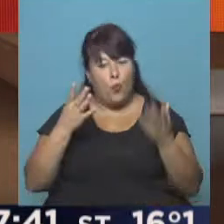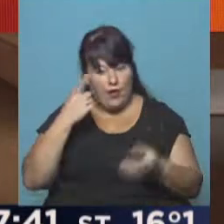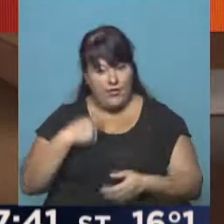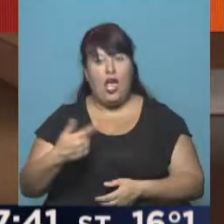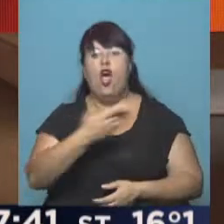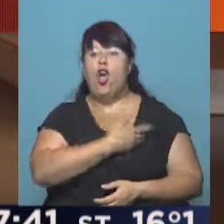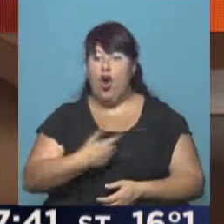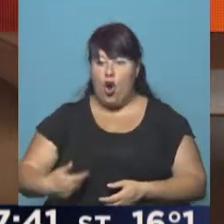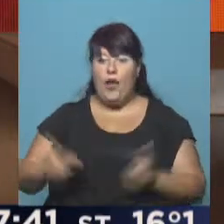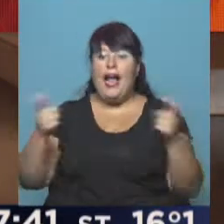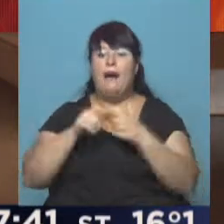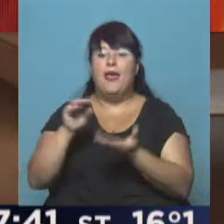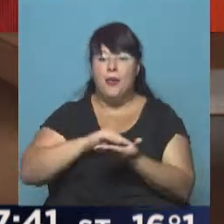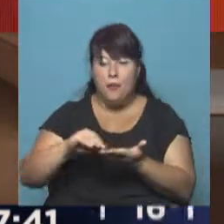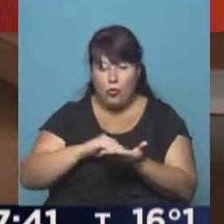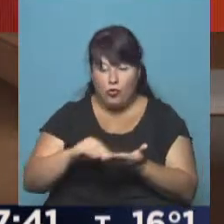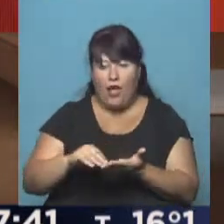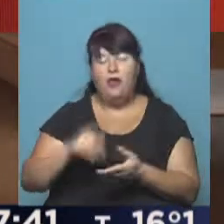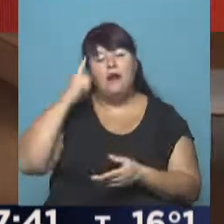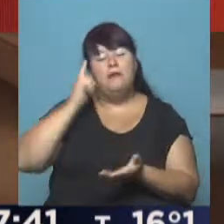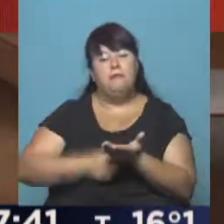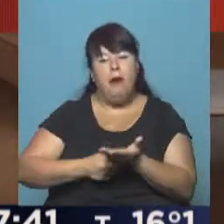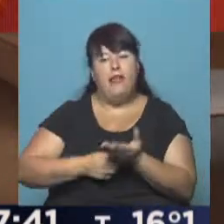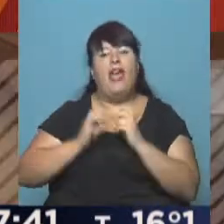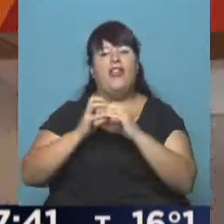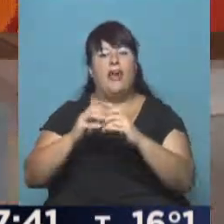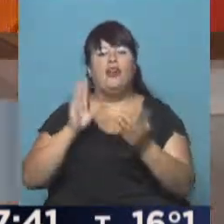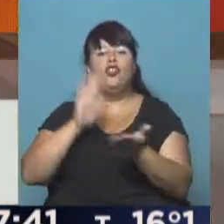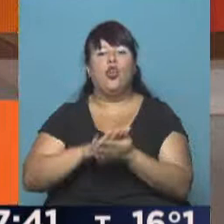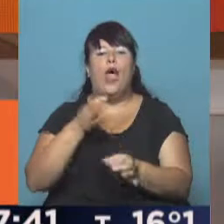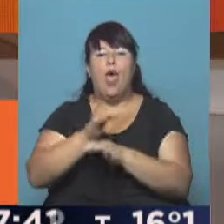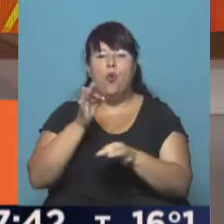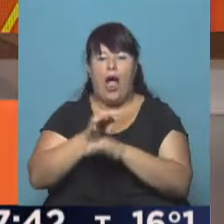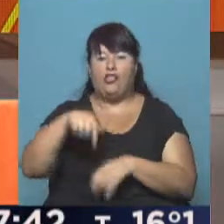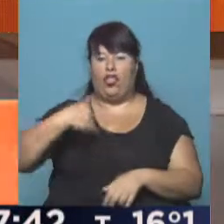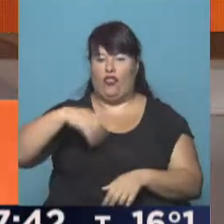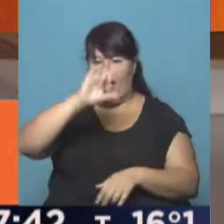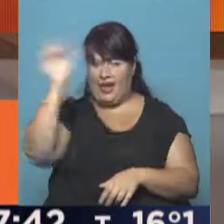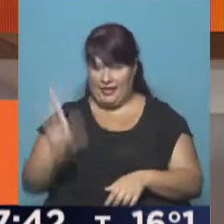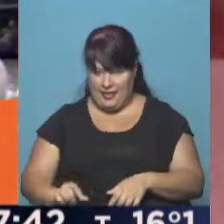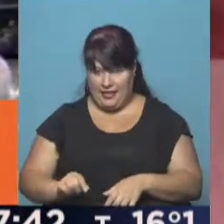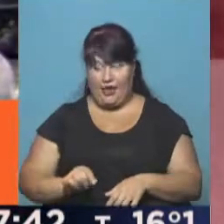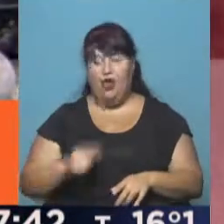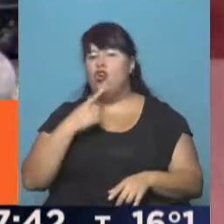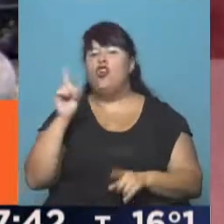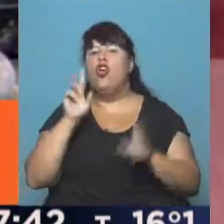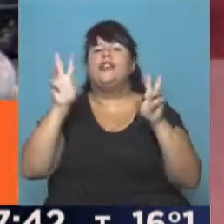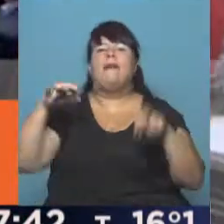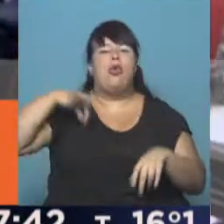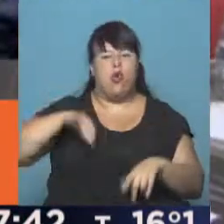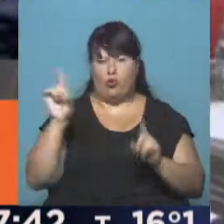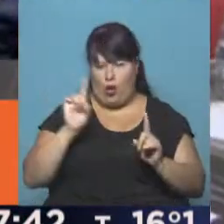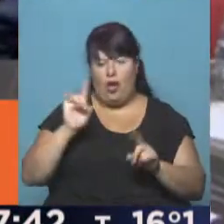Y el oficialismo en la Cámara de Diputados decidió dar el debate por la educación en la República Argentina. No hablar del tema